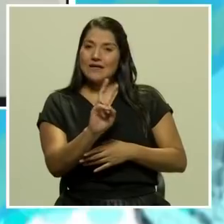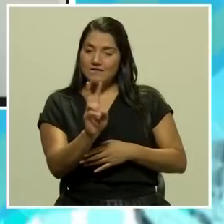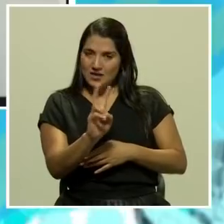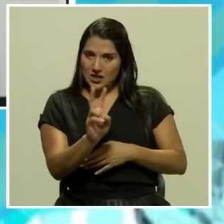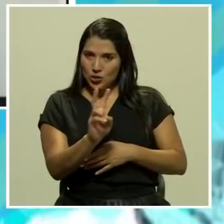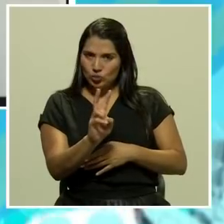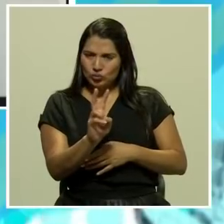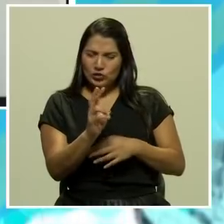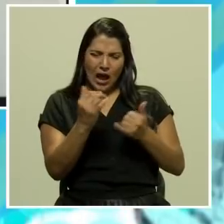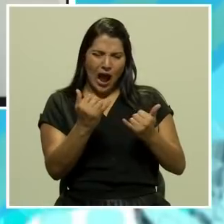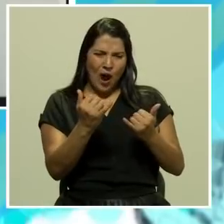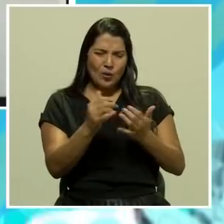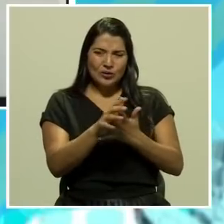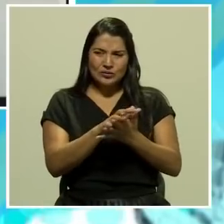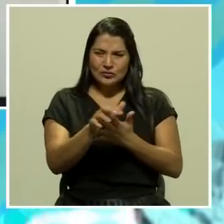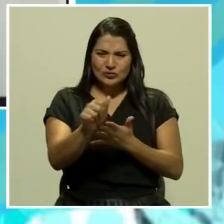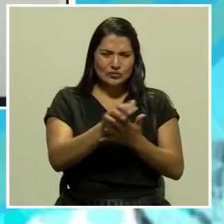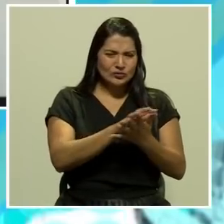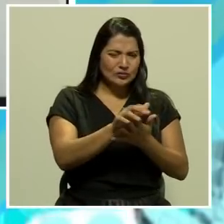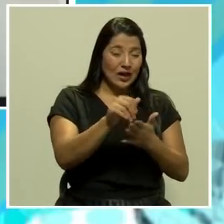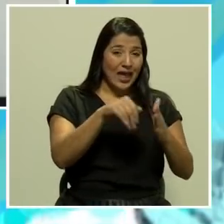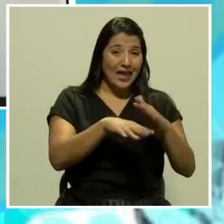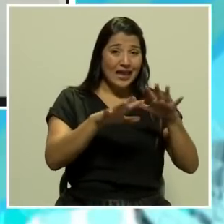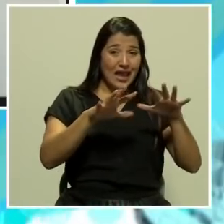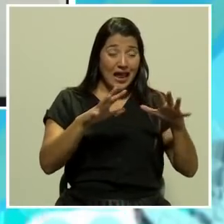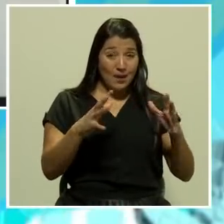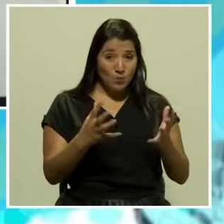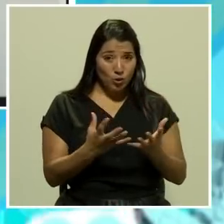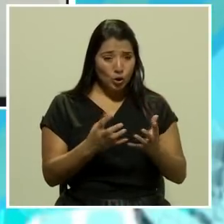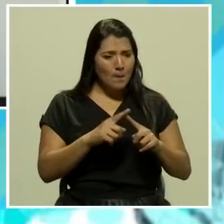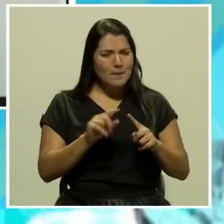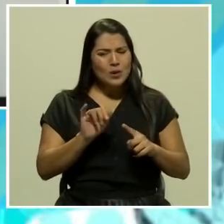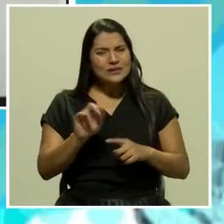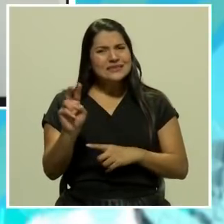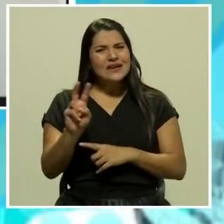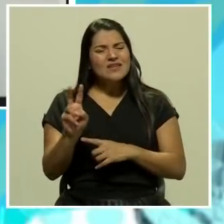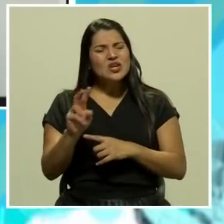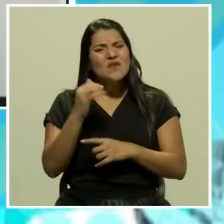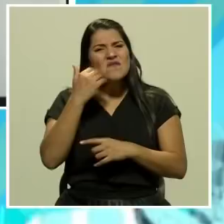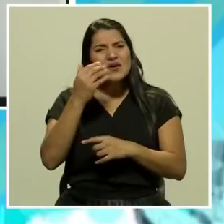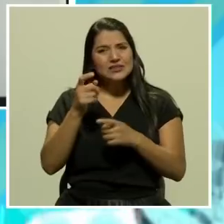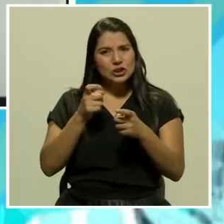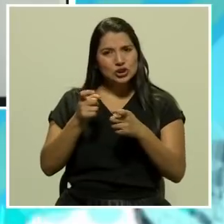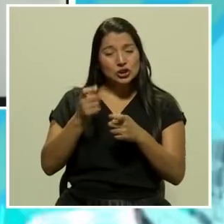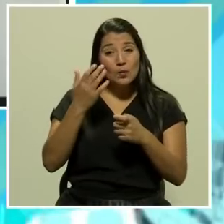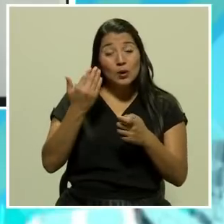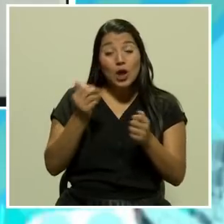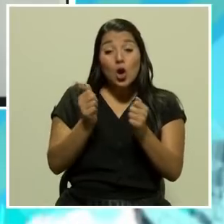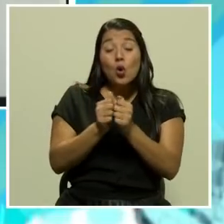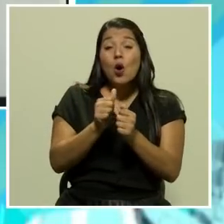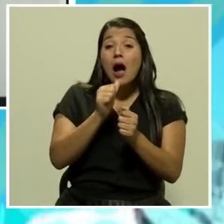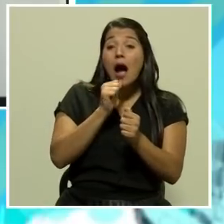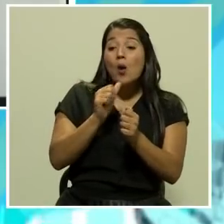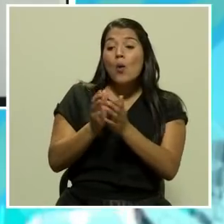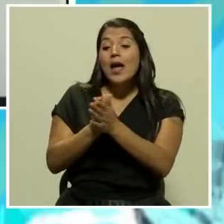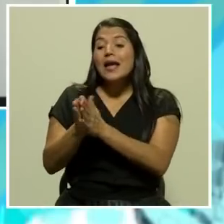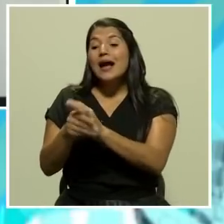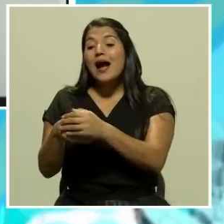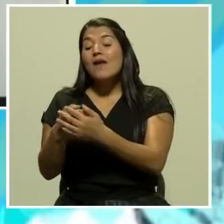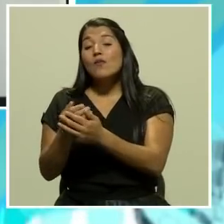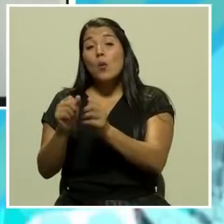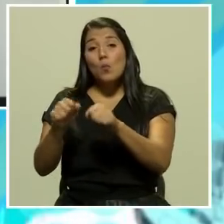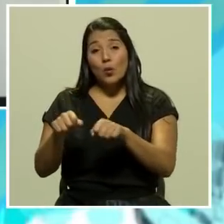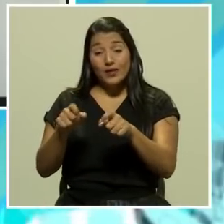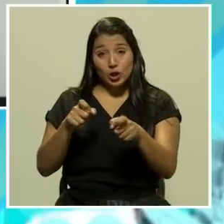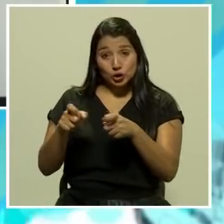desastres que están pasando en todo el mundo, este es un virus sencillo de controlar, porque con agua y jabón lo puedes eliminar, porque